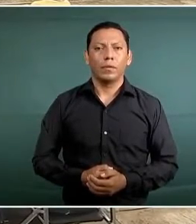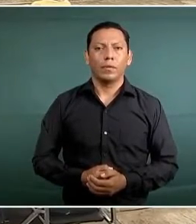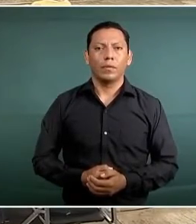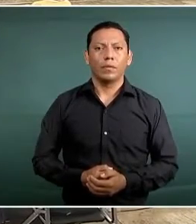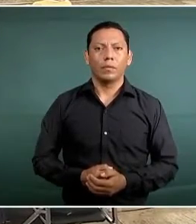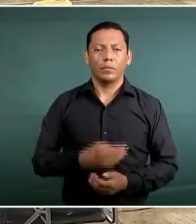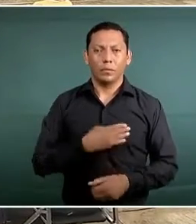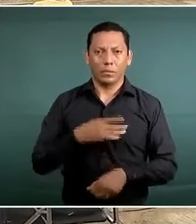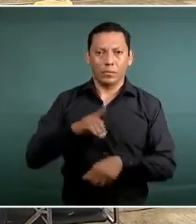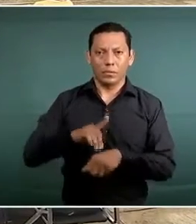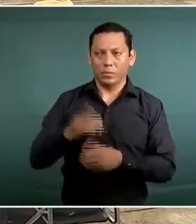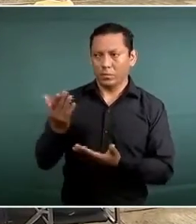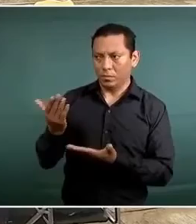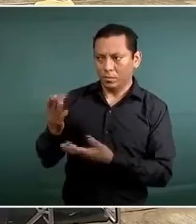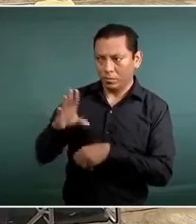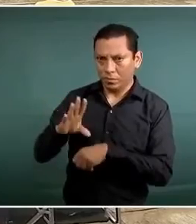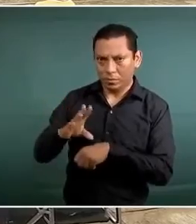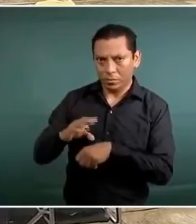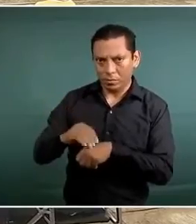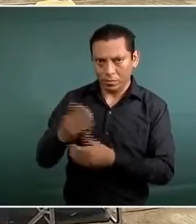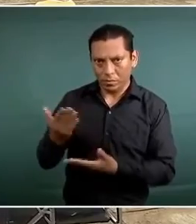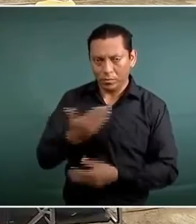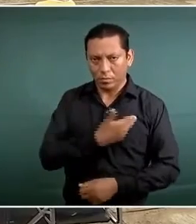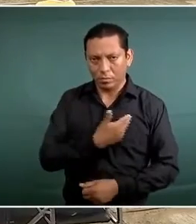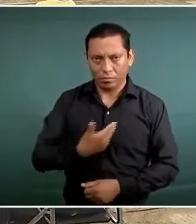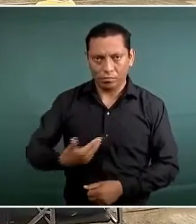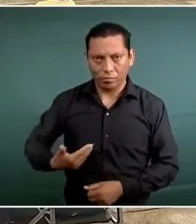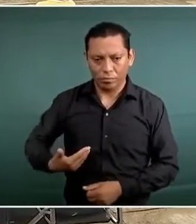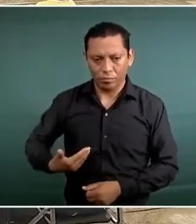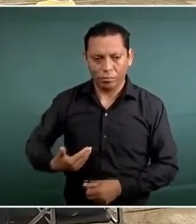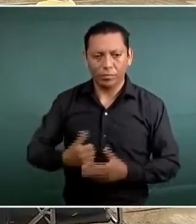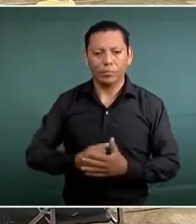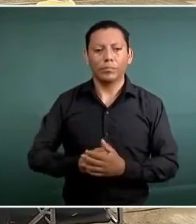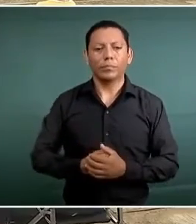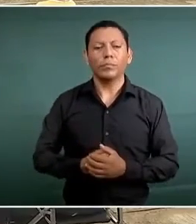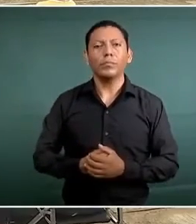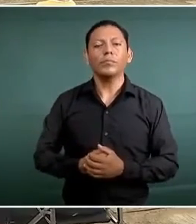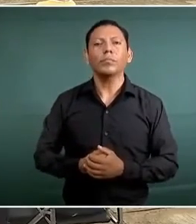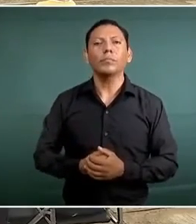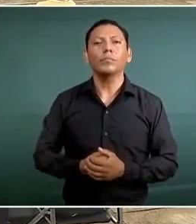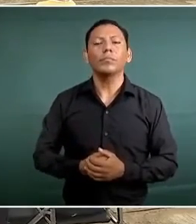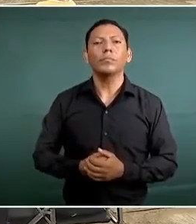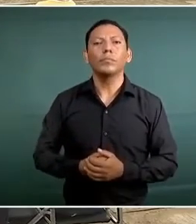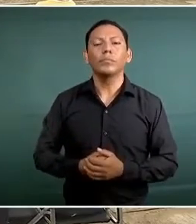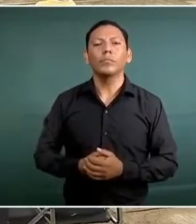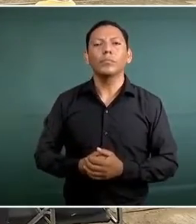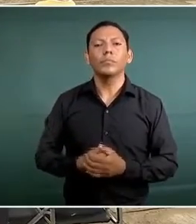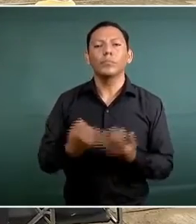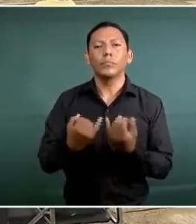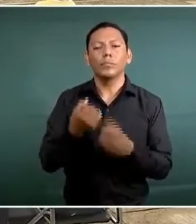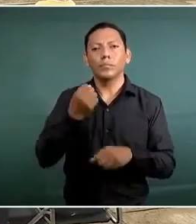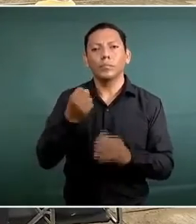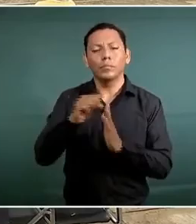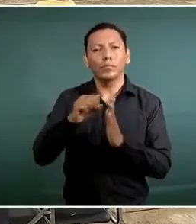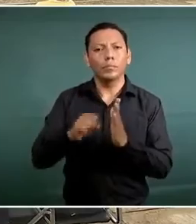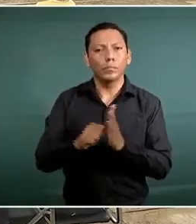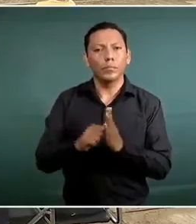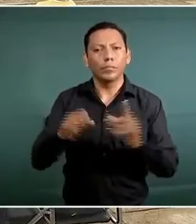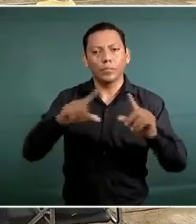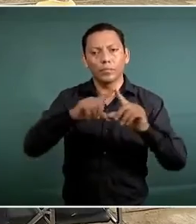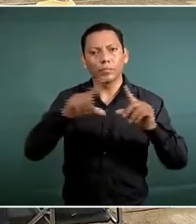Muy buenos días, con su permiso, presidente. En el Sistema Nacional de Protección Civil, en este momento,